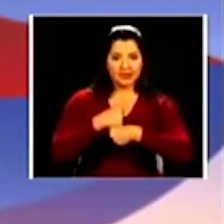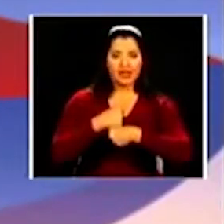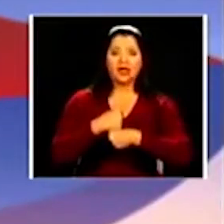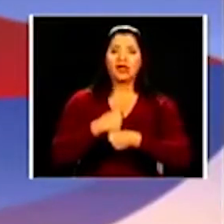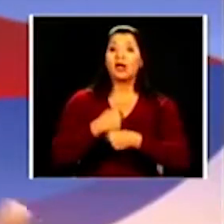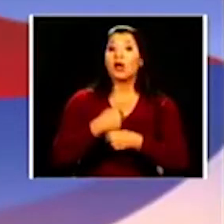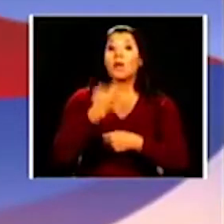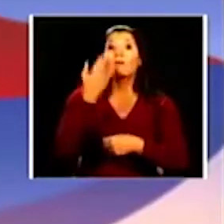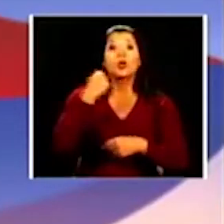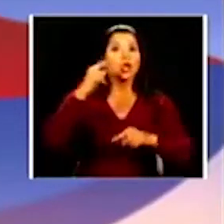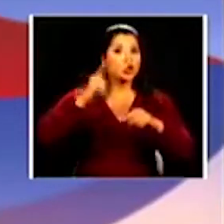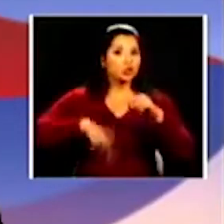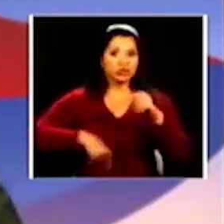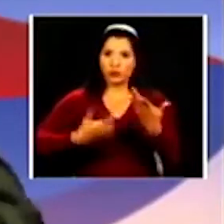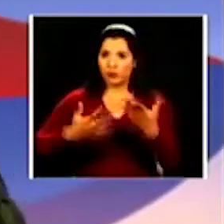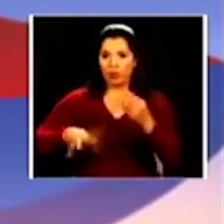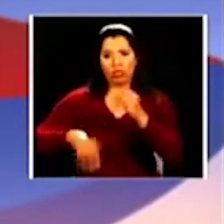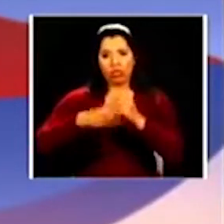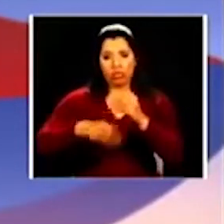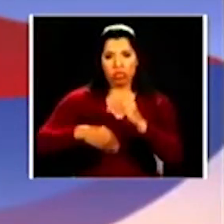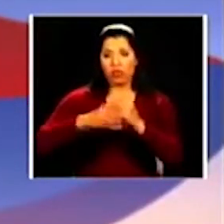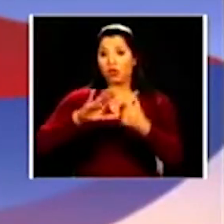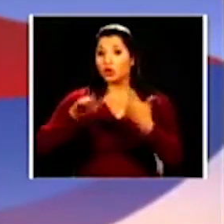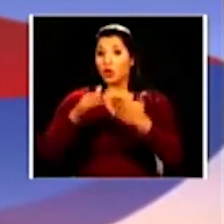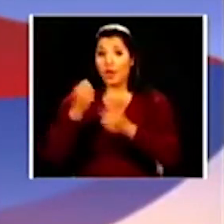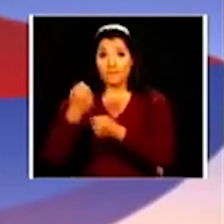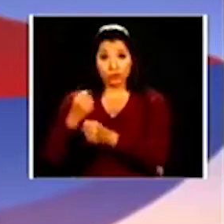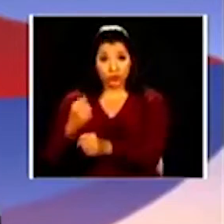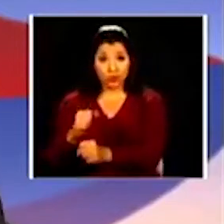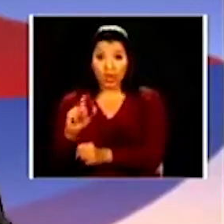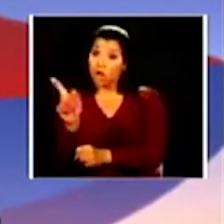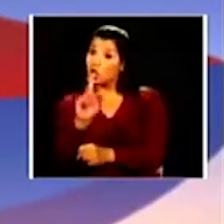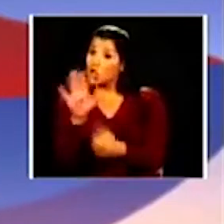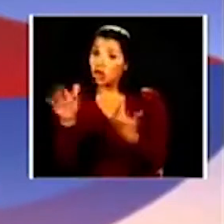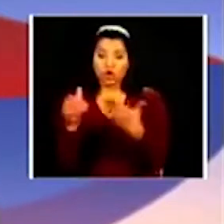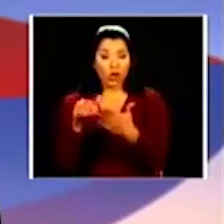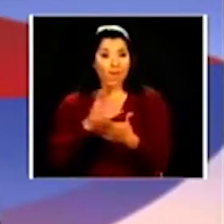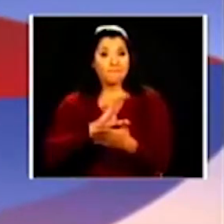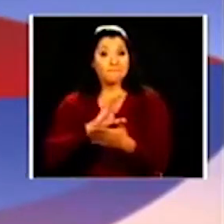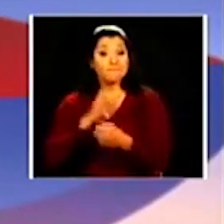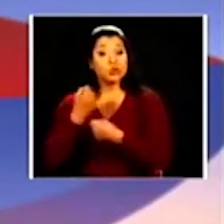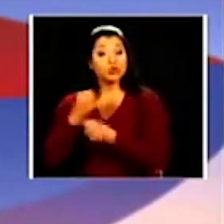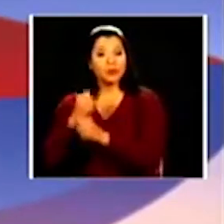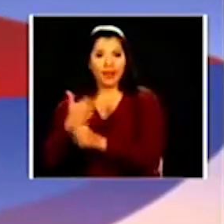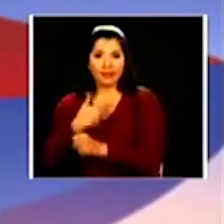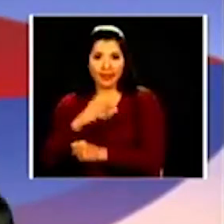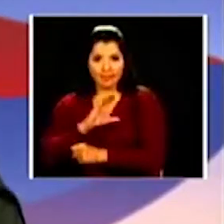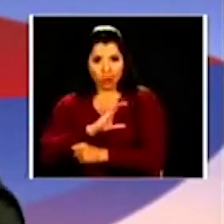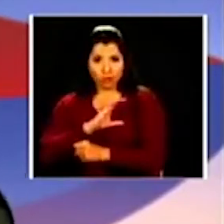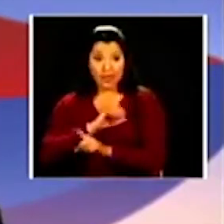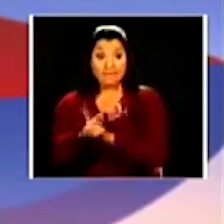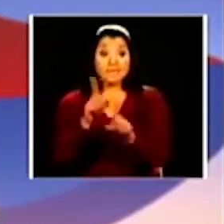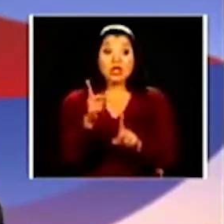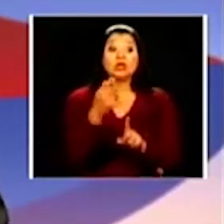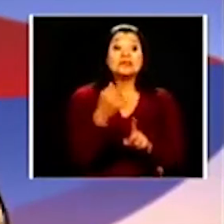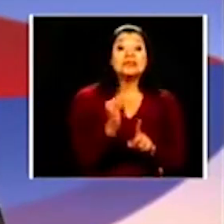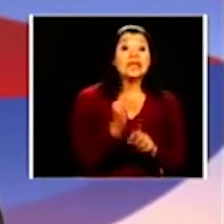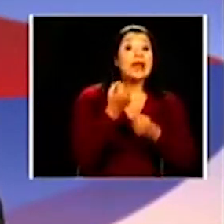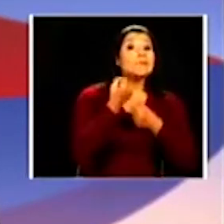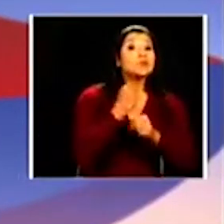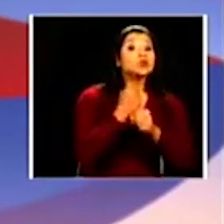puede incluir a todas las municipalidades, porque no todas tienen policía municipal, pero en aquellas en que haya policía municipal se pueda